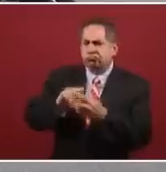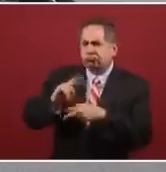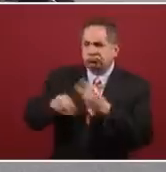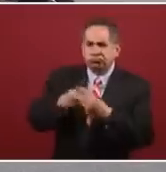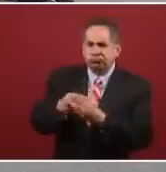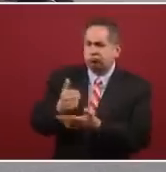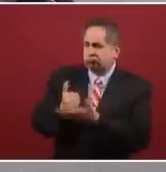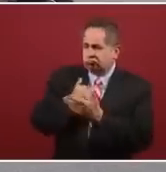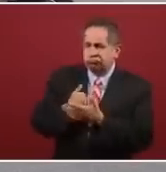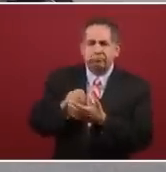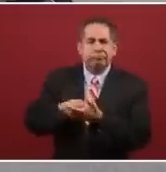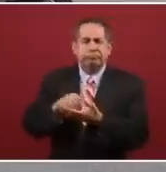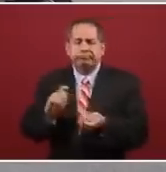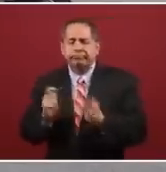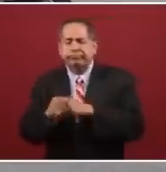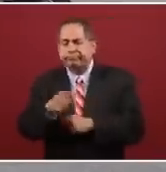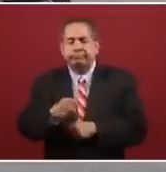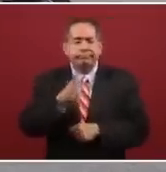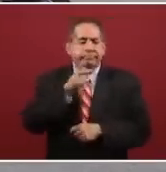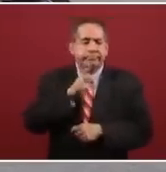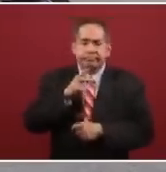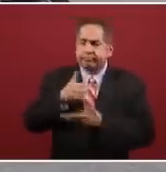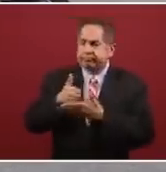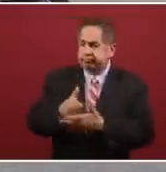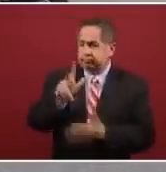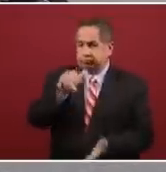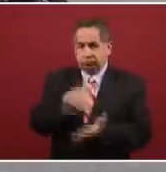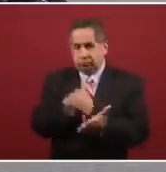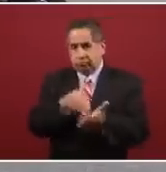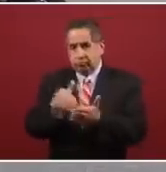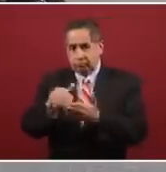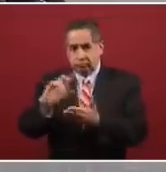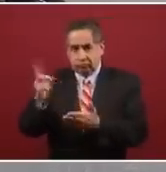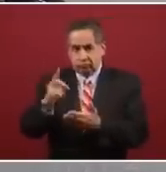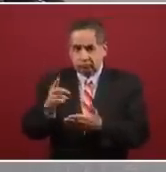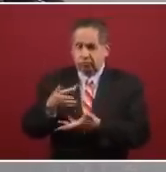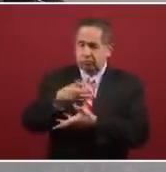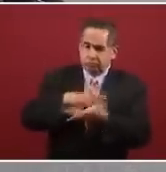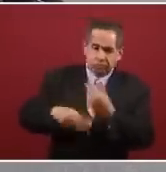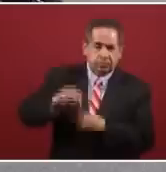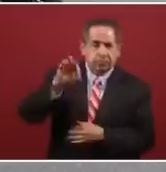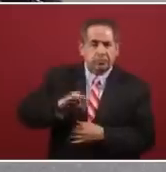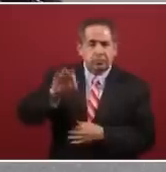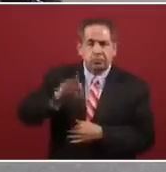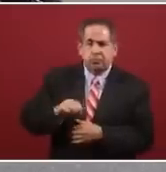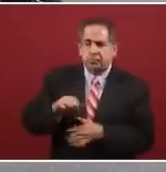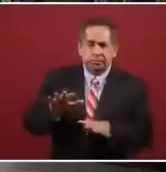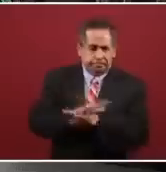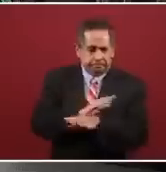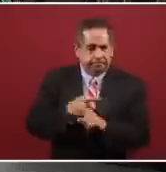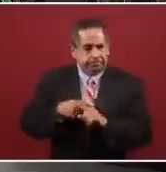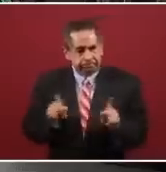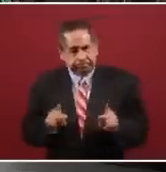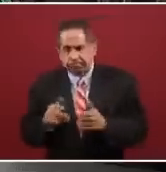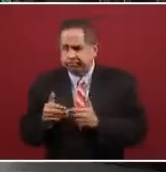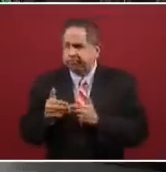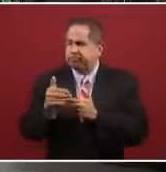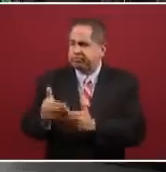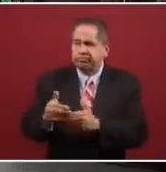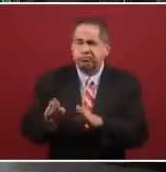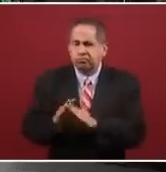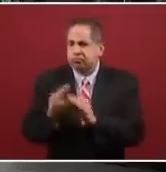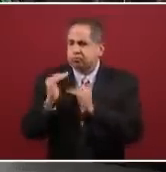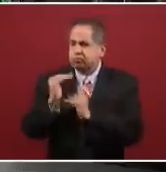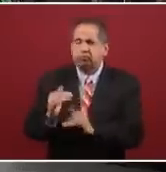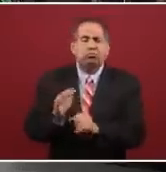para Pemex por los 8,000 millones de dólares? ¿En qué términos y en qué tiempos? Y si me permite saber si